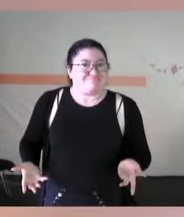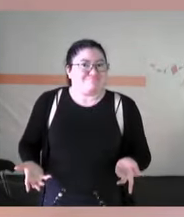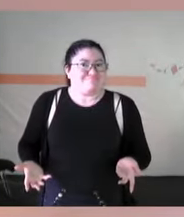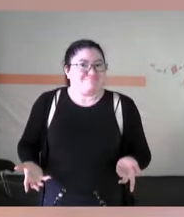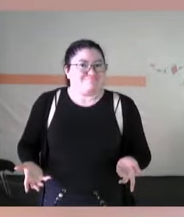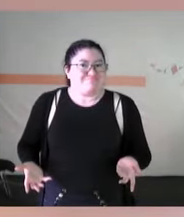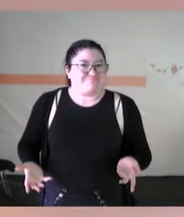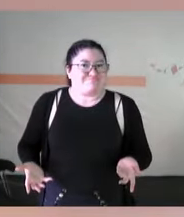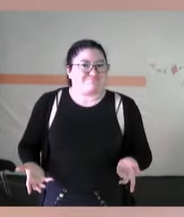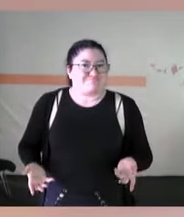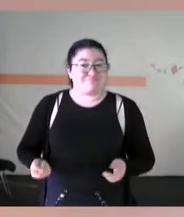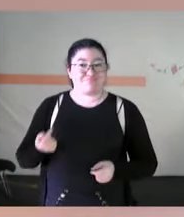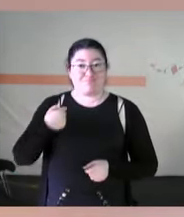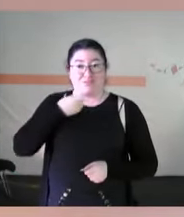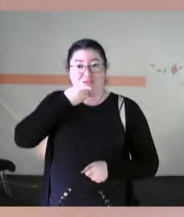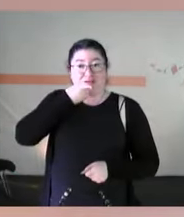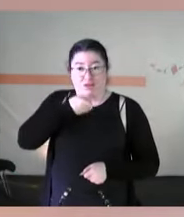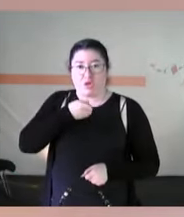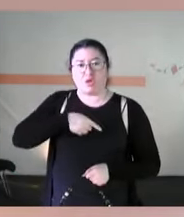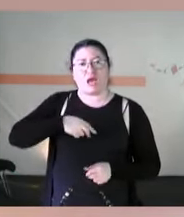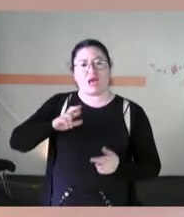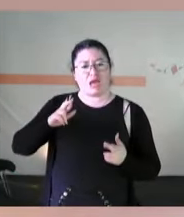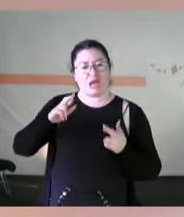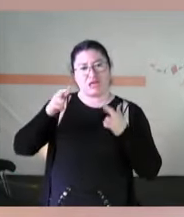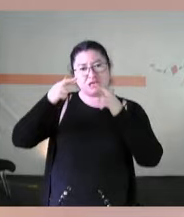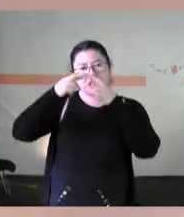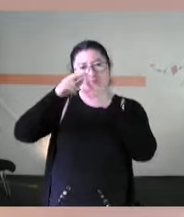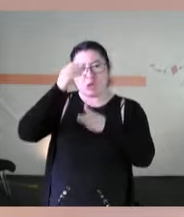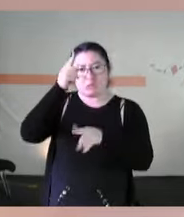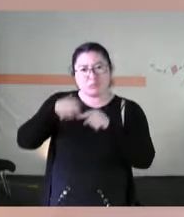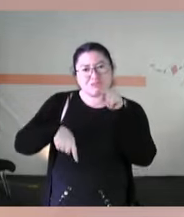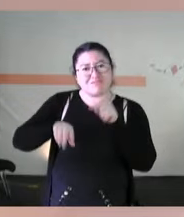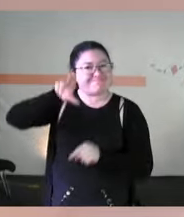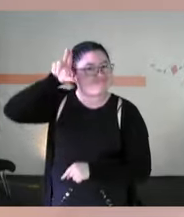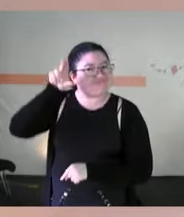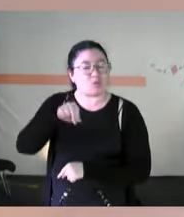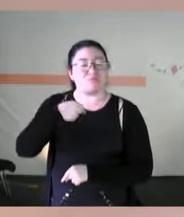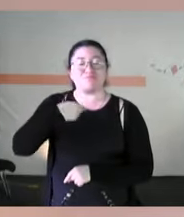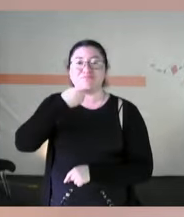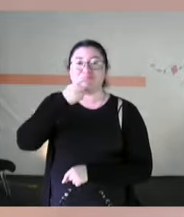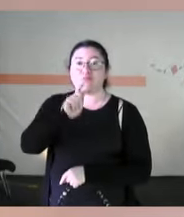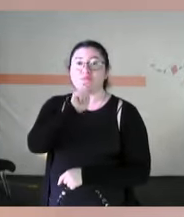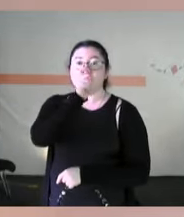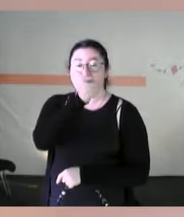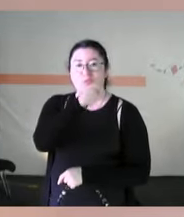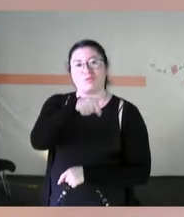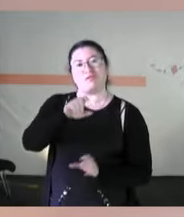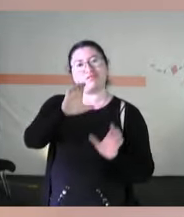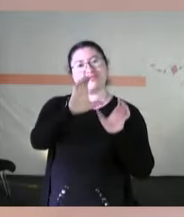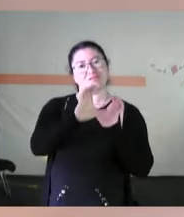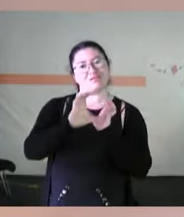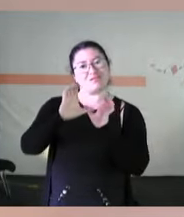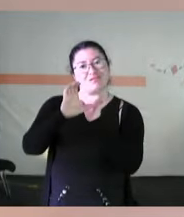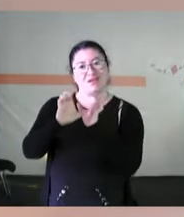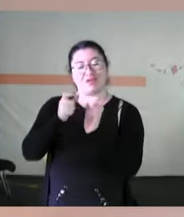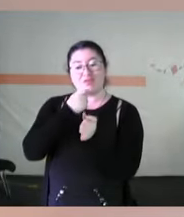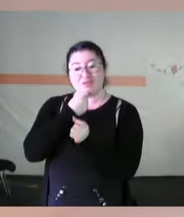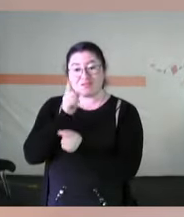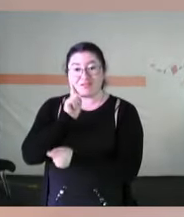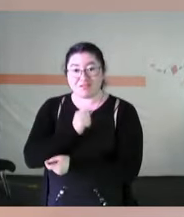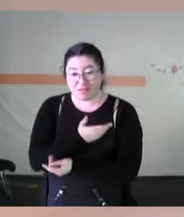Entonces, yo no les digo que dejen de ser creyentes. Lo que les digo es que cuidado con lo que le enseñamos a las